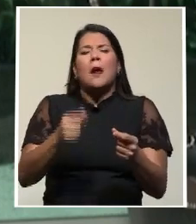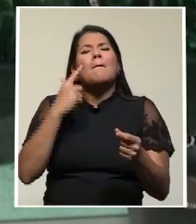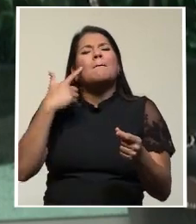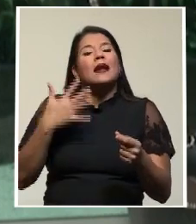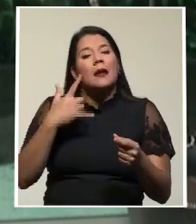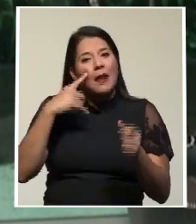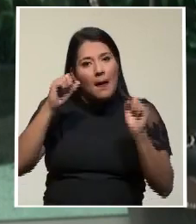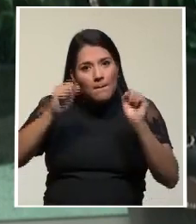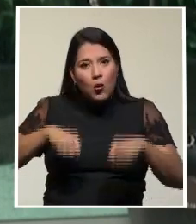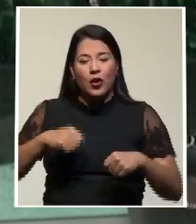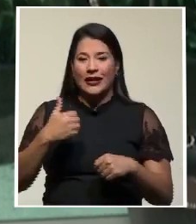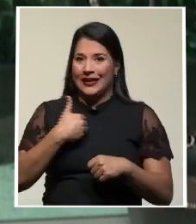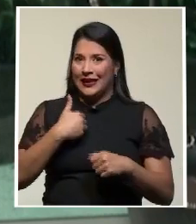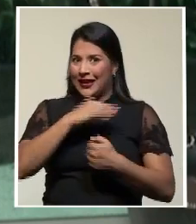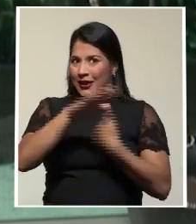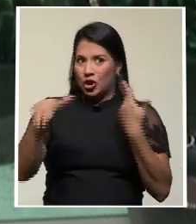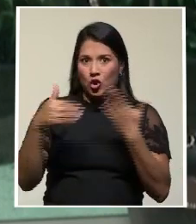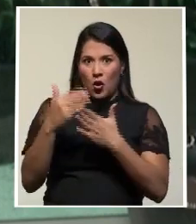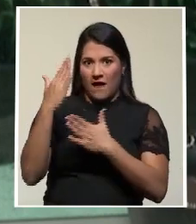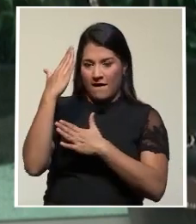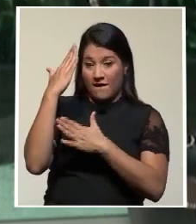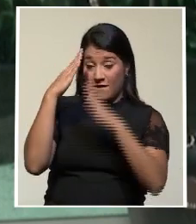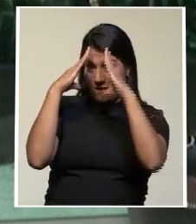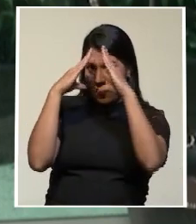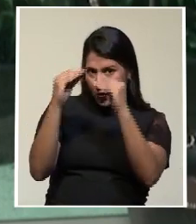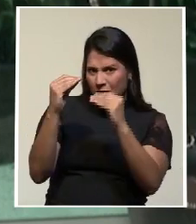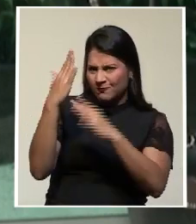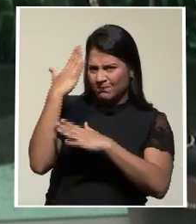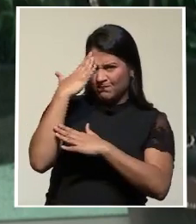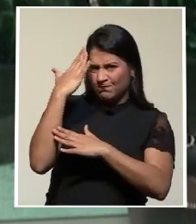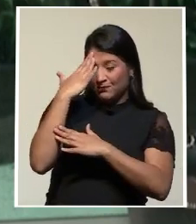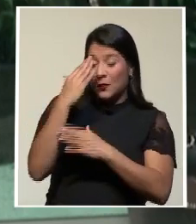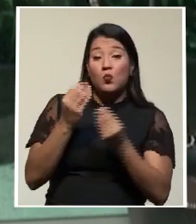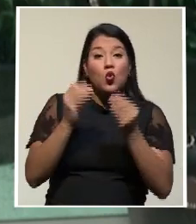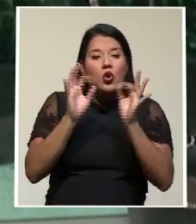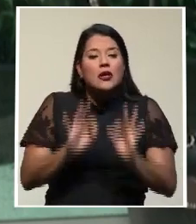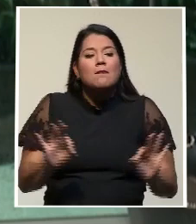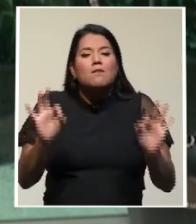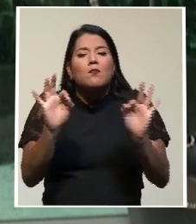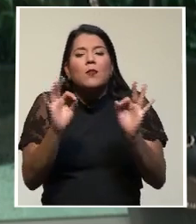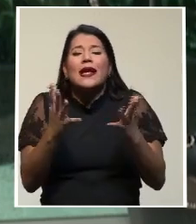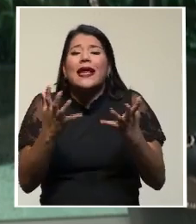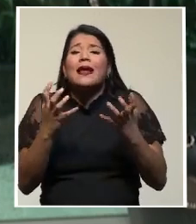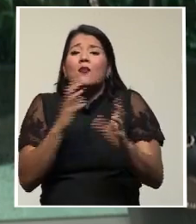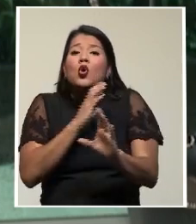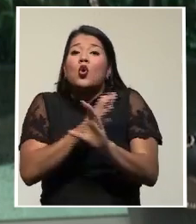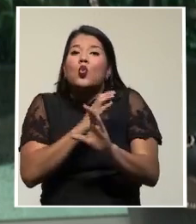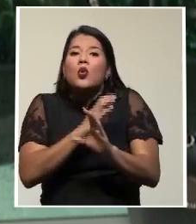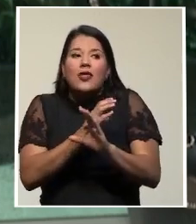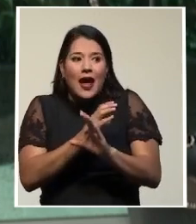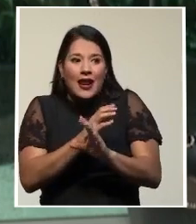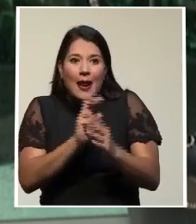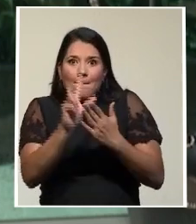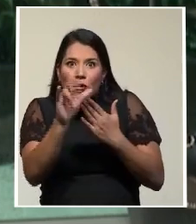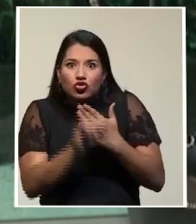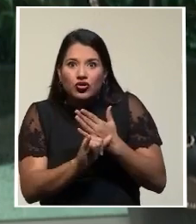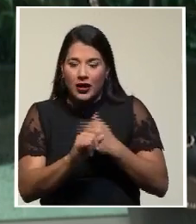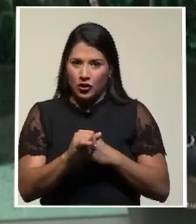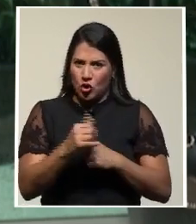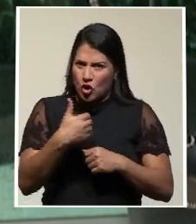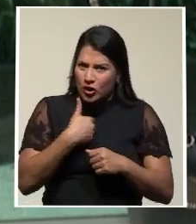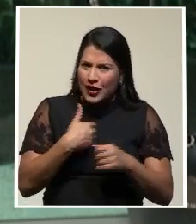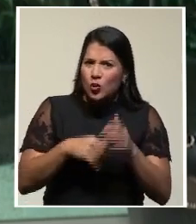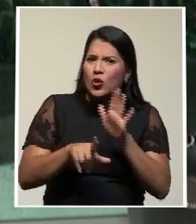los elementos. Nos interesa cuidar el proyecto, que sea un proyecto o una ley que sea aplicable, que tenga